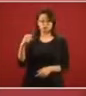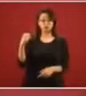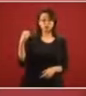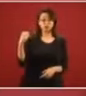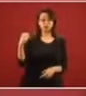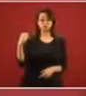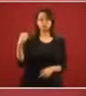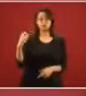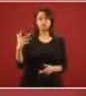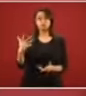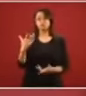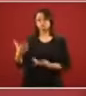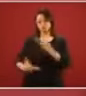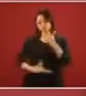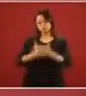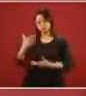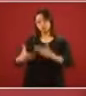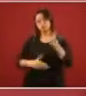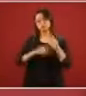con todo respeto,